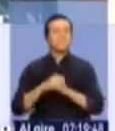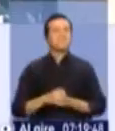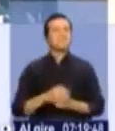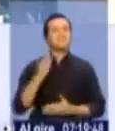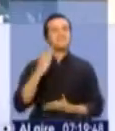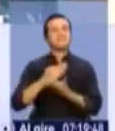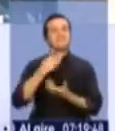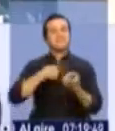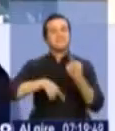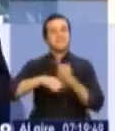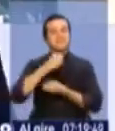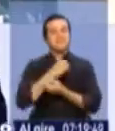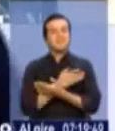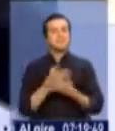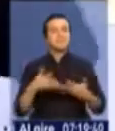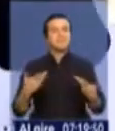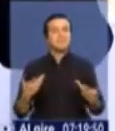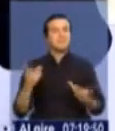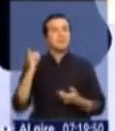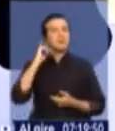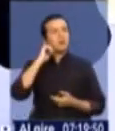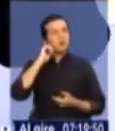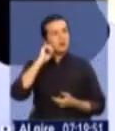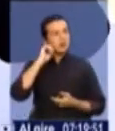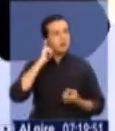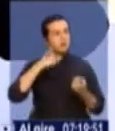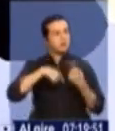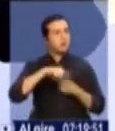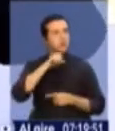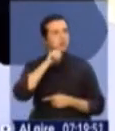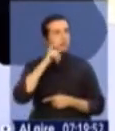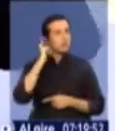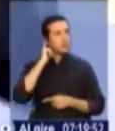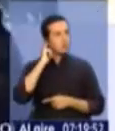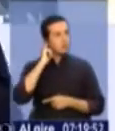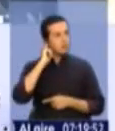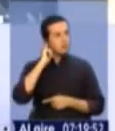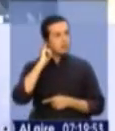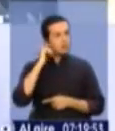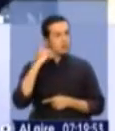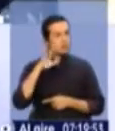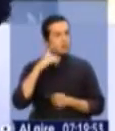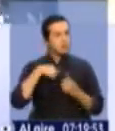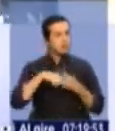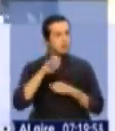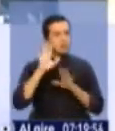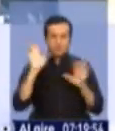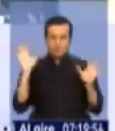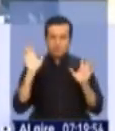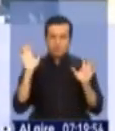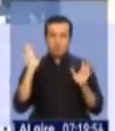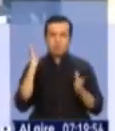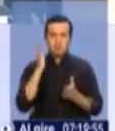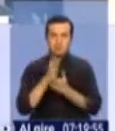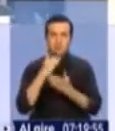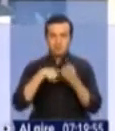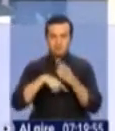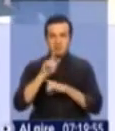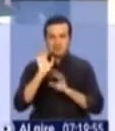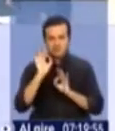regresaremos me dicen con quien por favor no no me dicen regresaremos vamos a una pausa y regresar